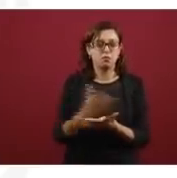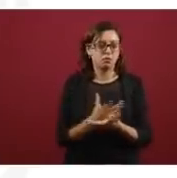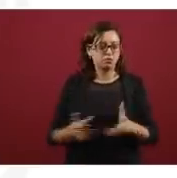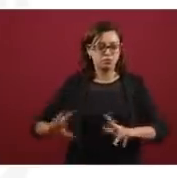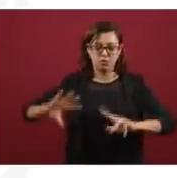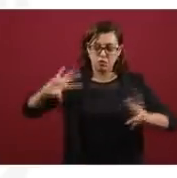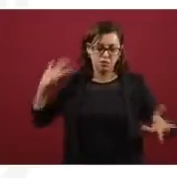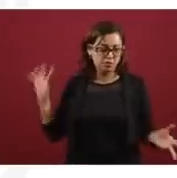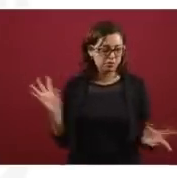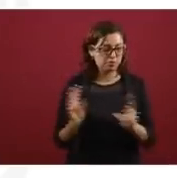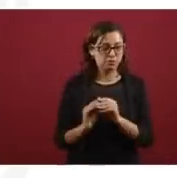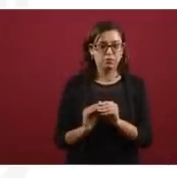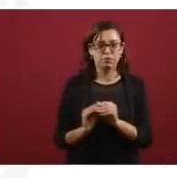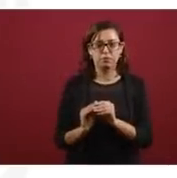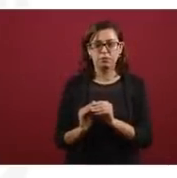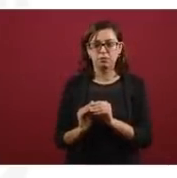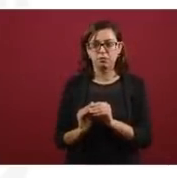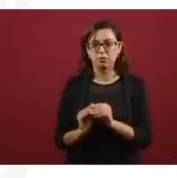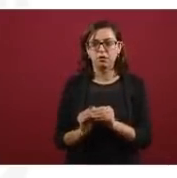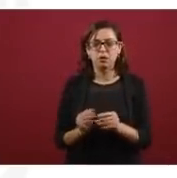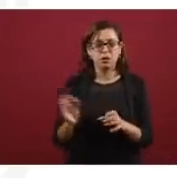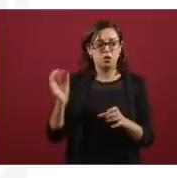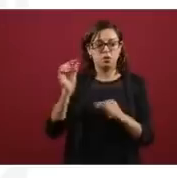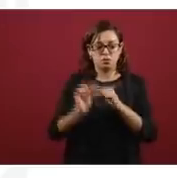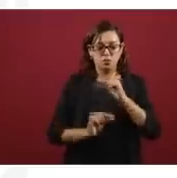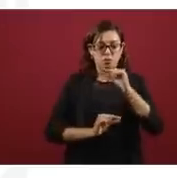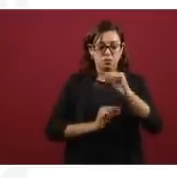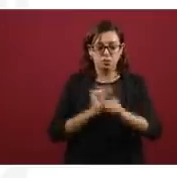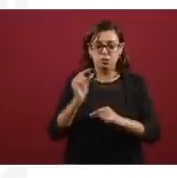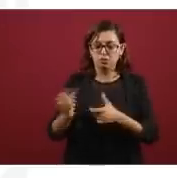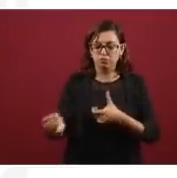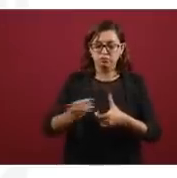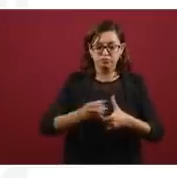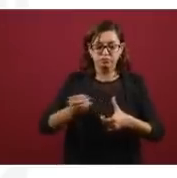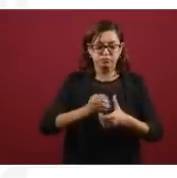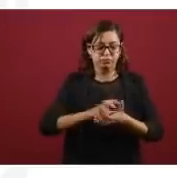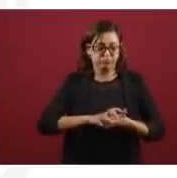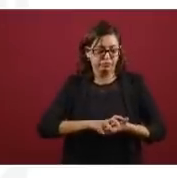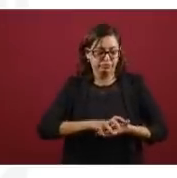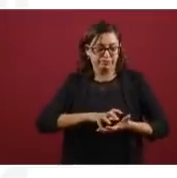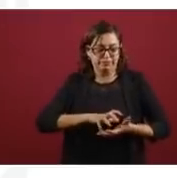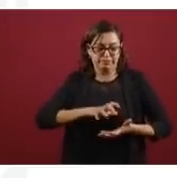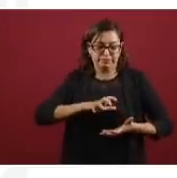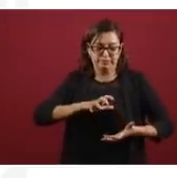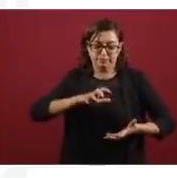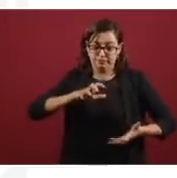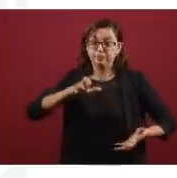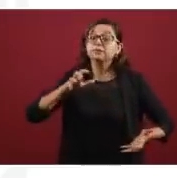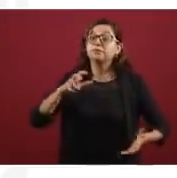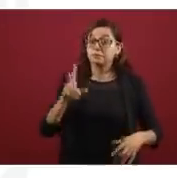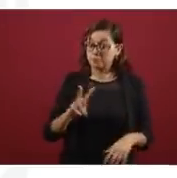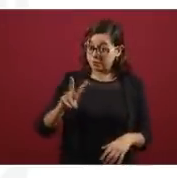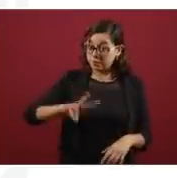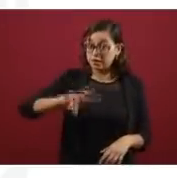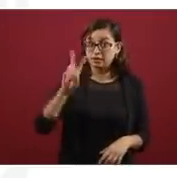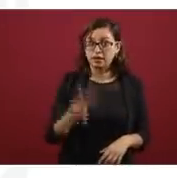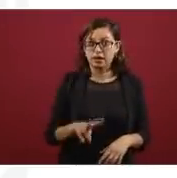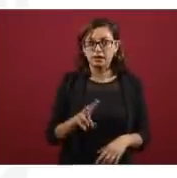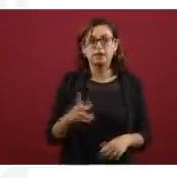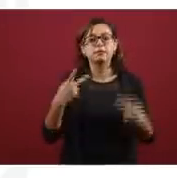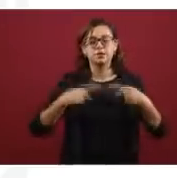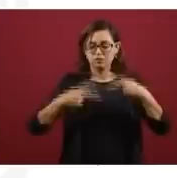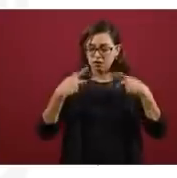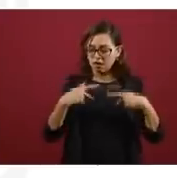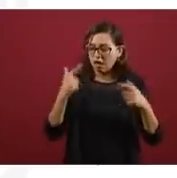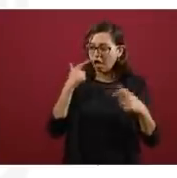como dice el dicho, de granito en granito llena la gallina el buche, ahí sí ya los consumidores se van